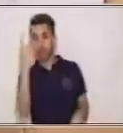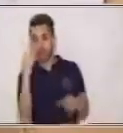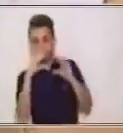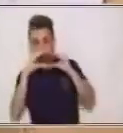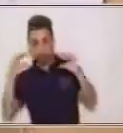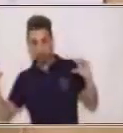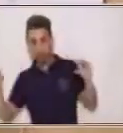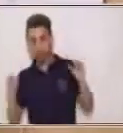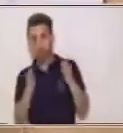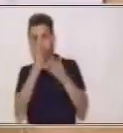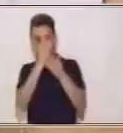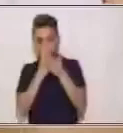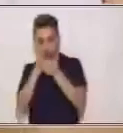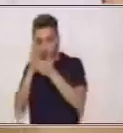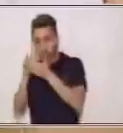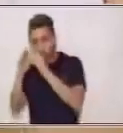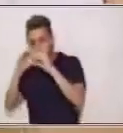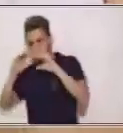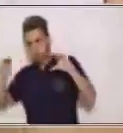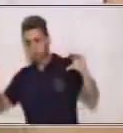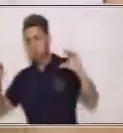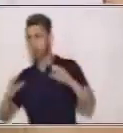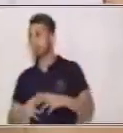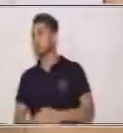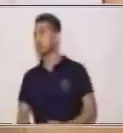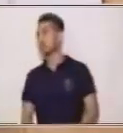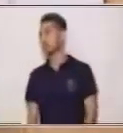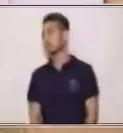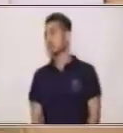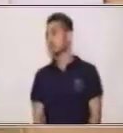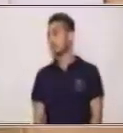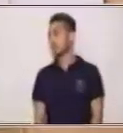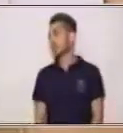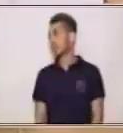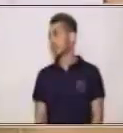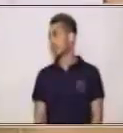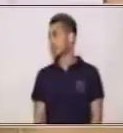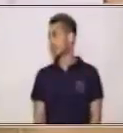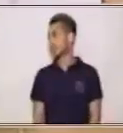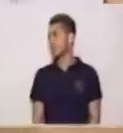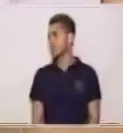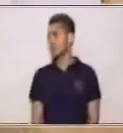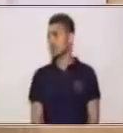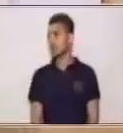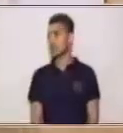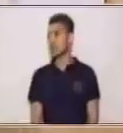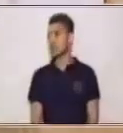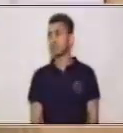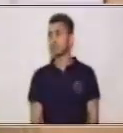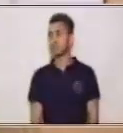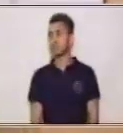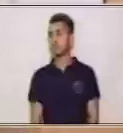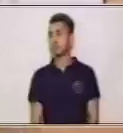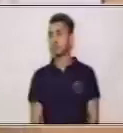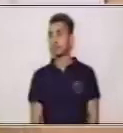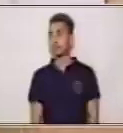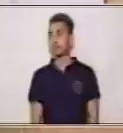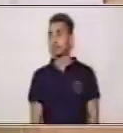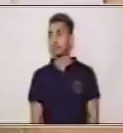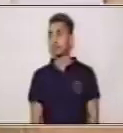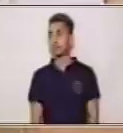explicar por qué estamos pegando todo esto. Son los octavos. Ocho partes exactamente iguales.